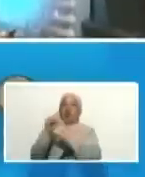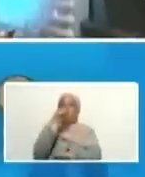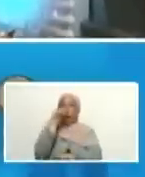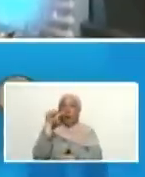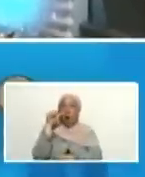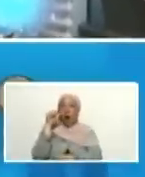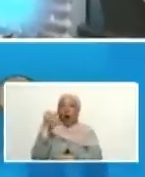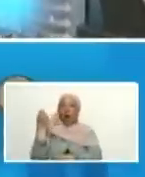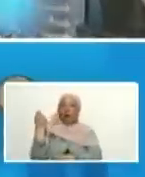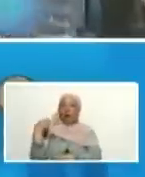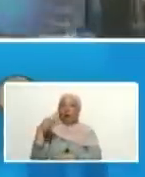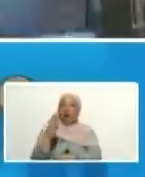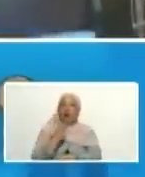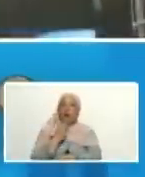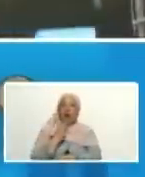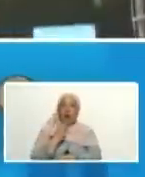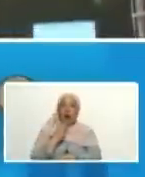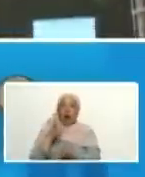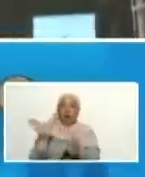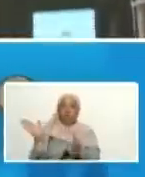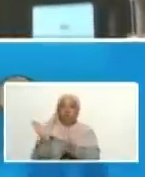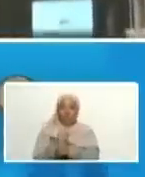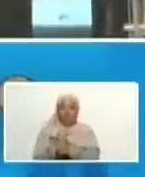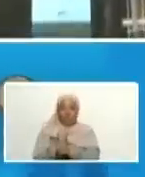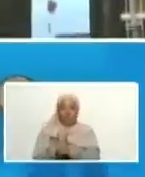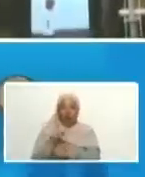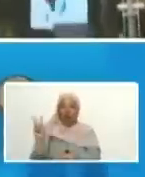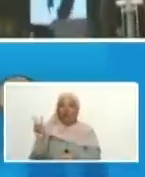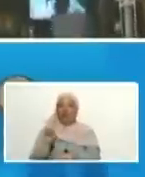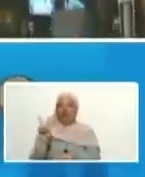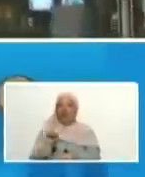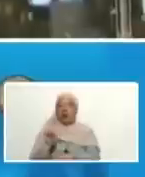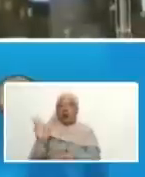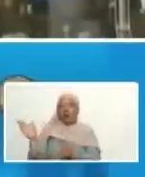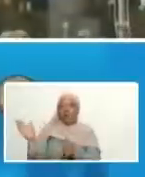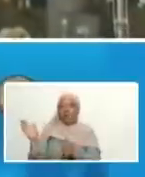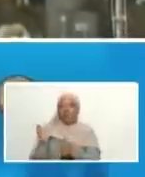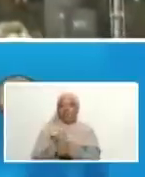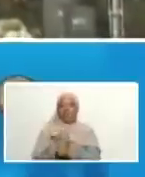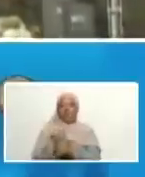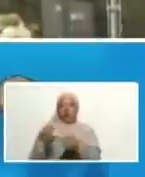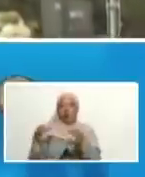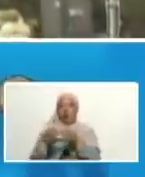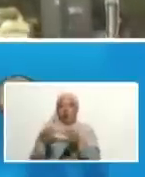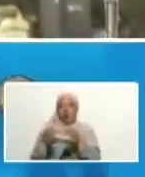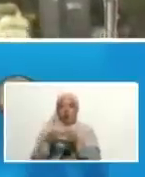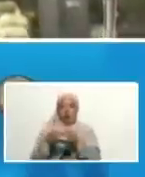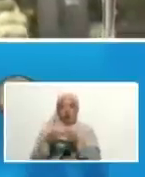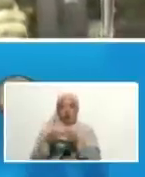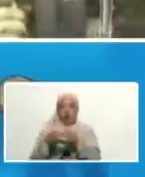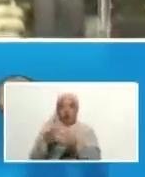armados narcotraficantes de Colombia y de Venezuela, las TALCONVEN,